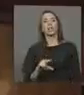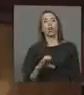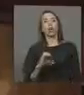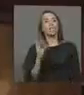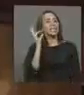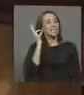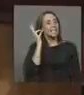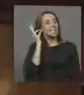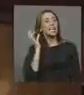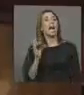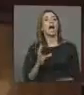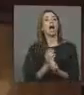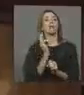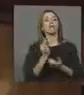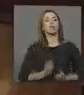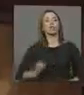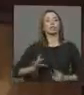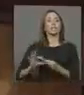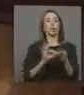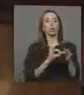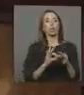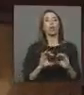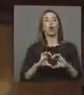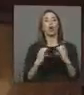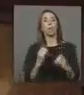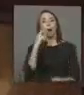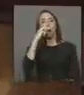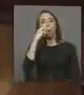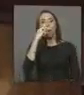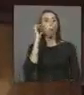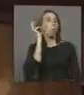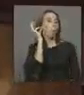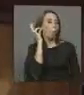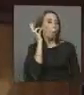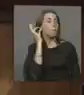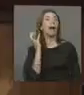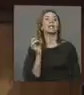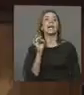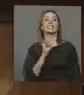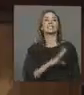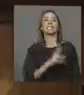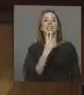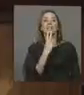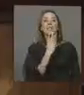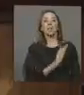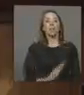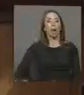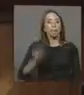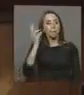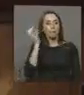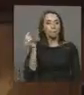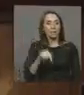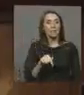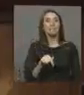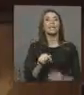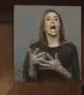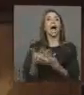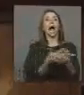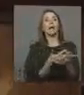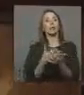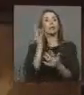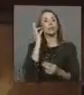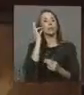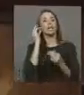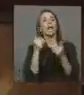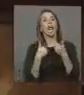la Fundación Chile Unido, la Corporación Humanas, la presidenta de la Fundación Chiles Vida, la presidenta de la Articulación Feminista por la Libertad